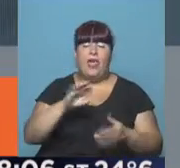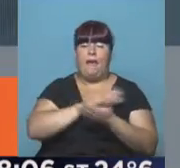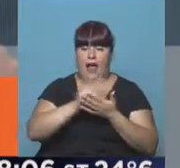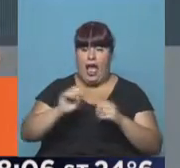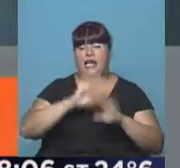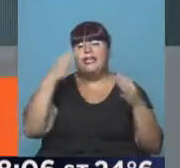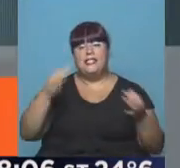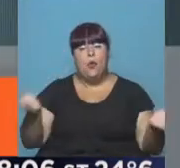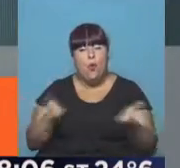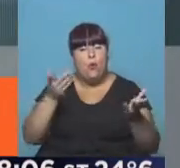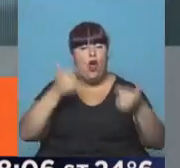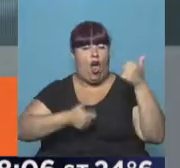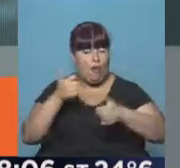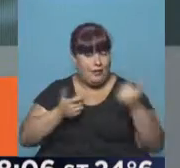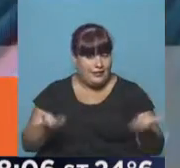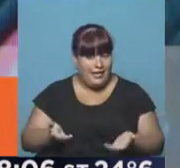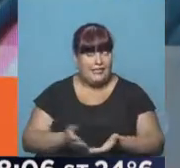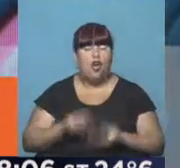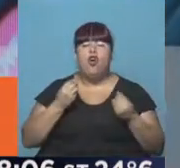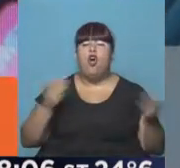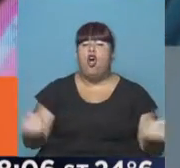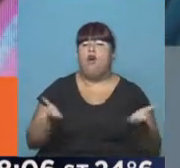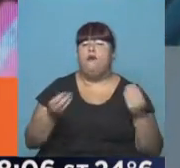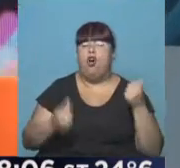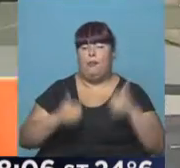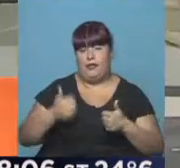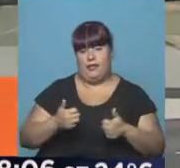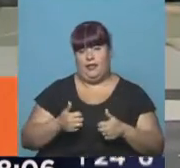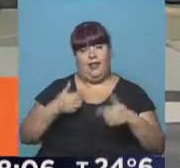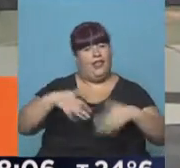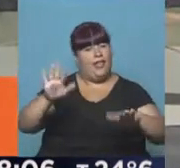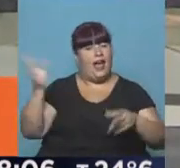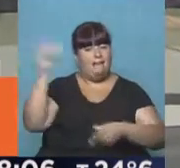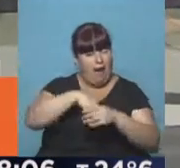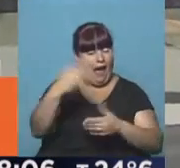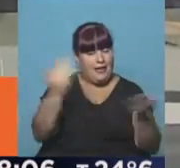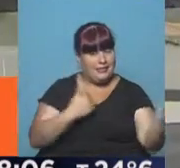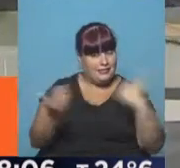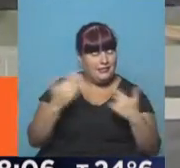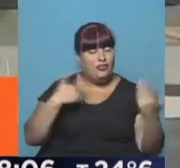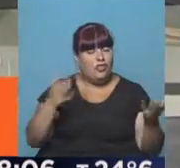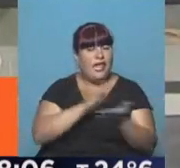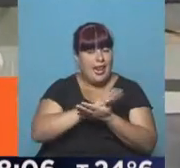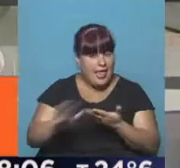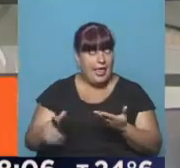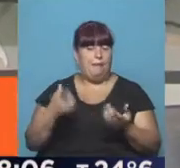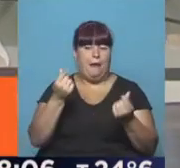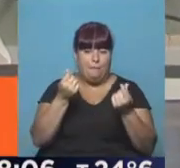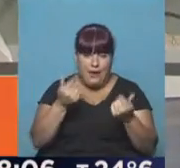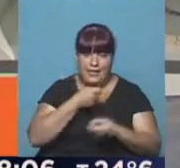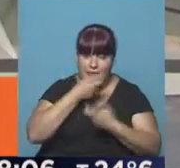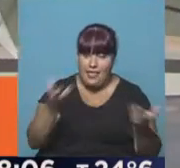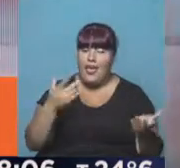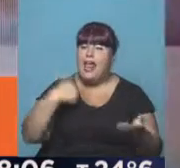seguro hay que fomentar la competencia a ese fomento dejando que más jugadores participen entonces transparentando los precios